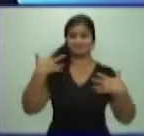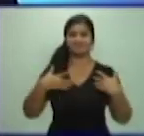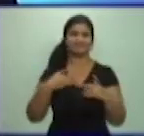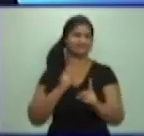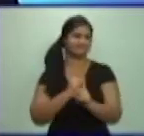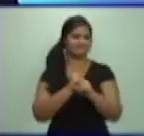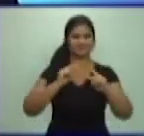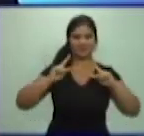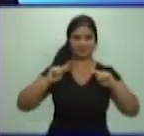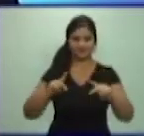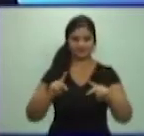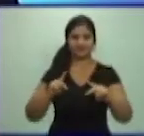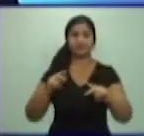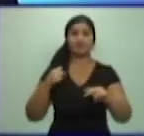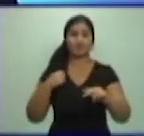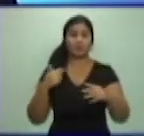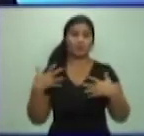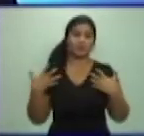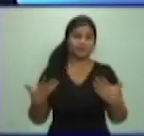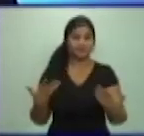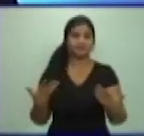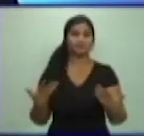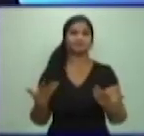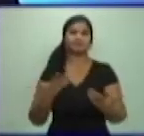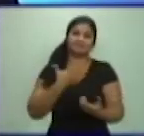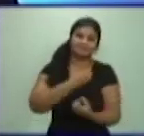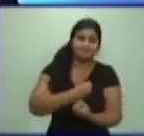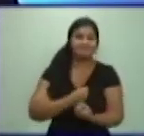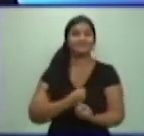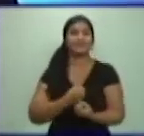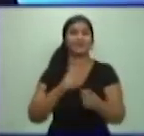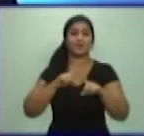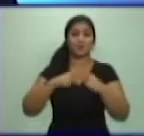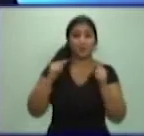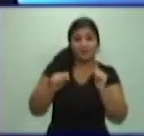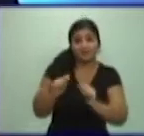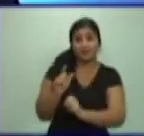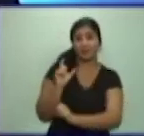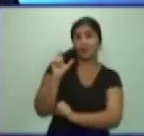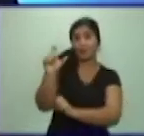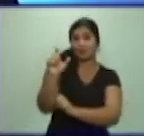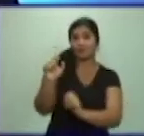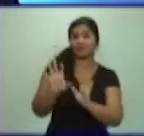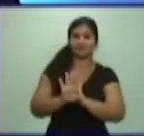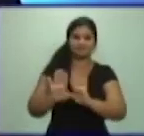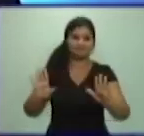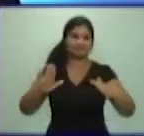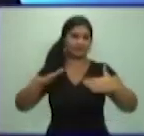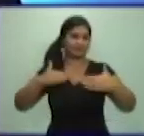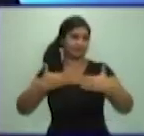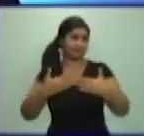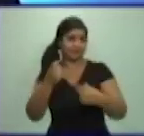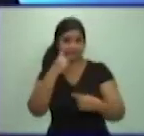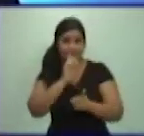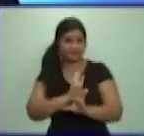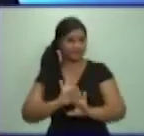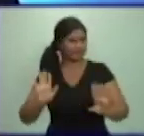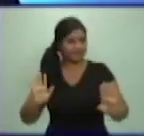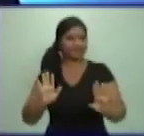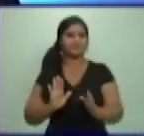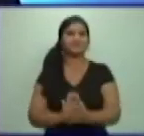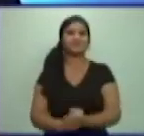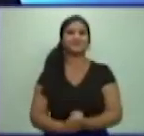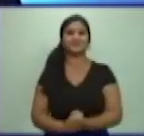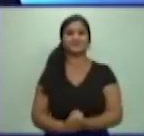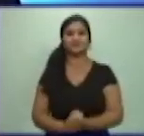y un poco que nostálgico también, porque ya esta clase va a cerrar el ciclo de una secuencia